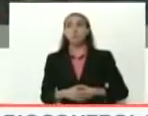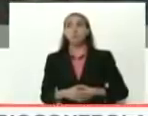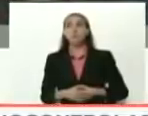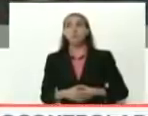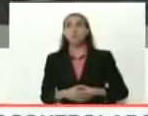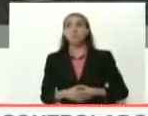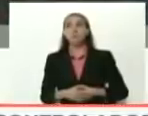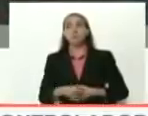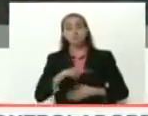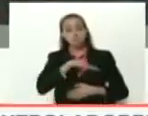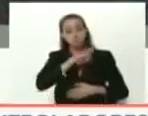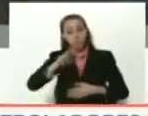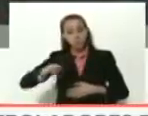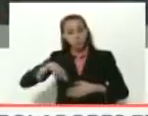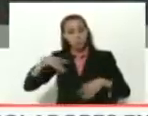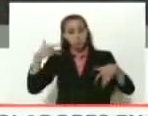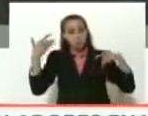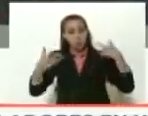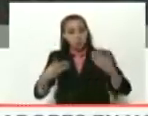Y nos alegramos muchísimo.